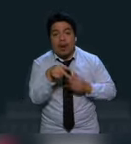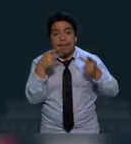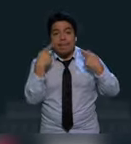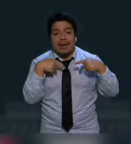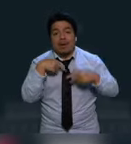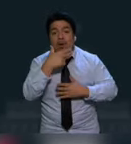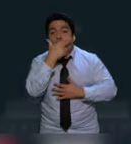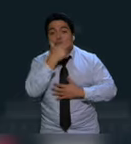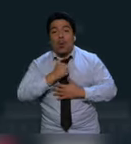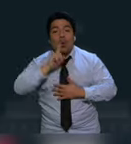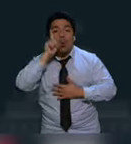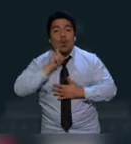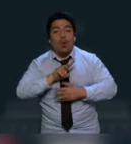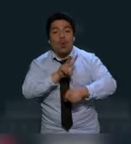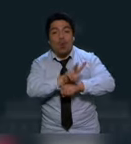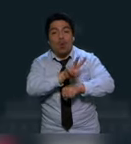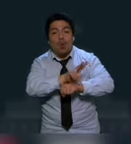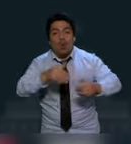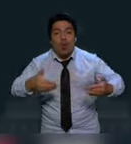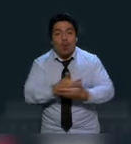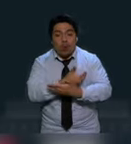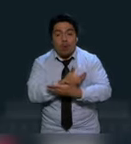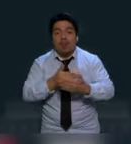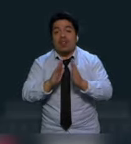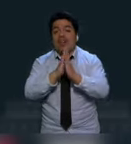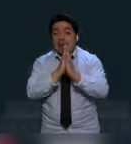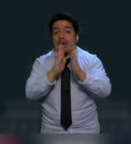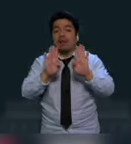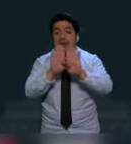las y los venezolanos. Democracia sí,